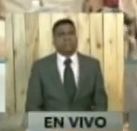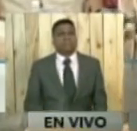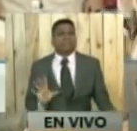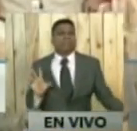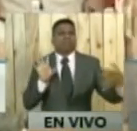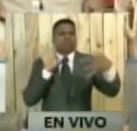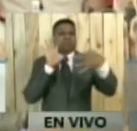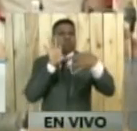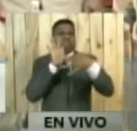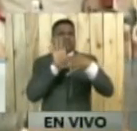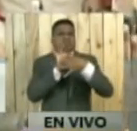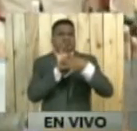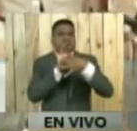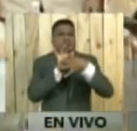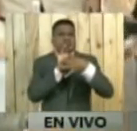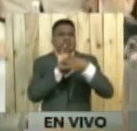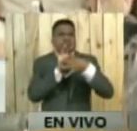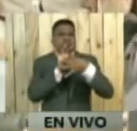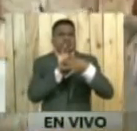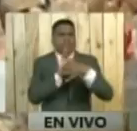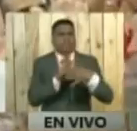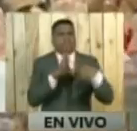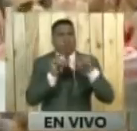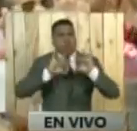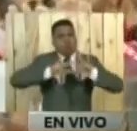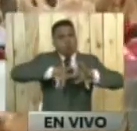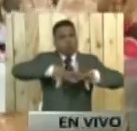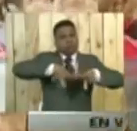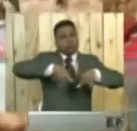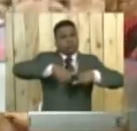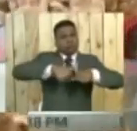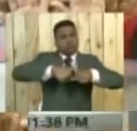vinculada a hechos de corrupción.